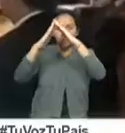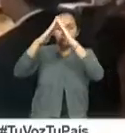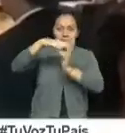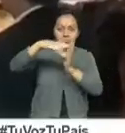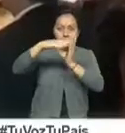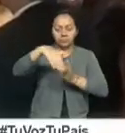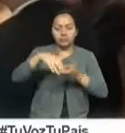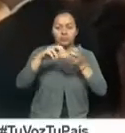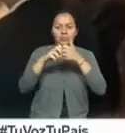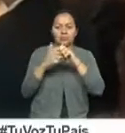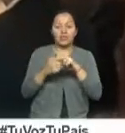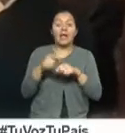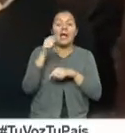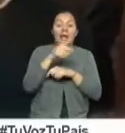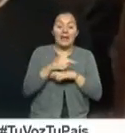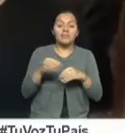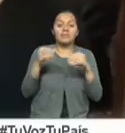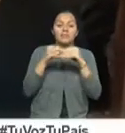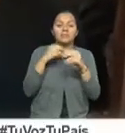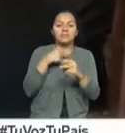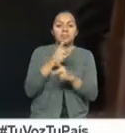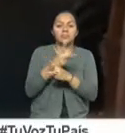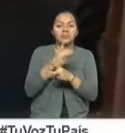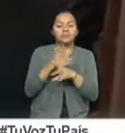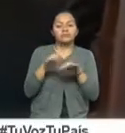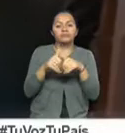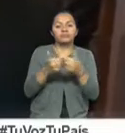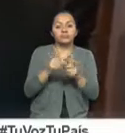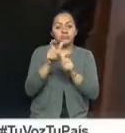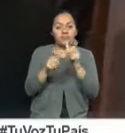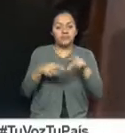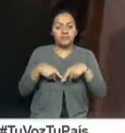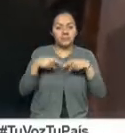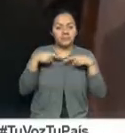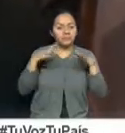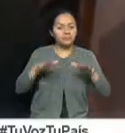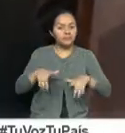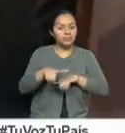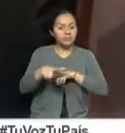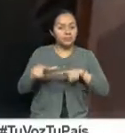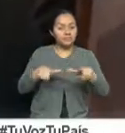magnitud, los cuales están poniendo en peligro a los habitantes del sector.